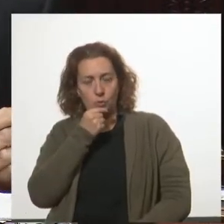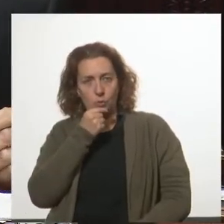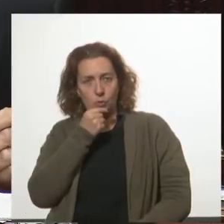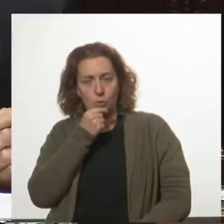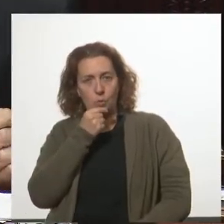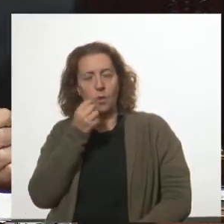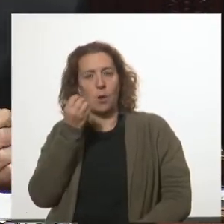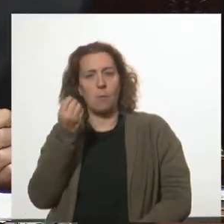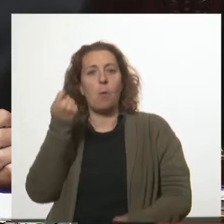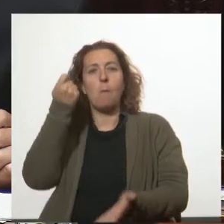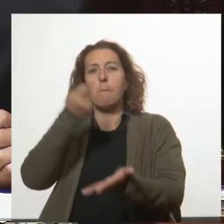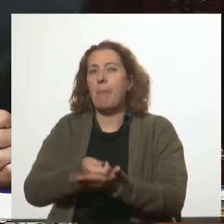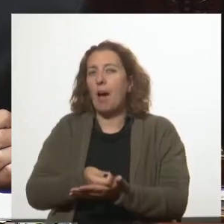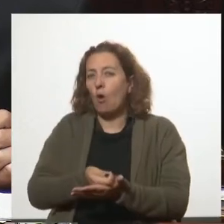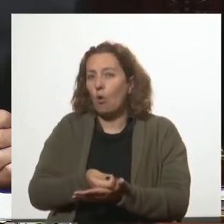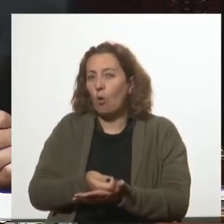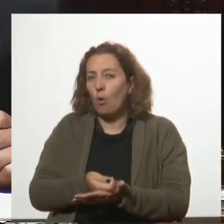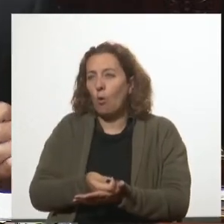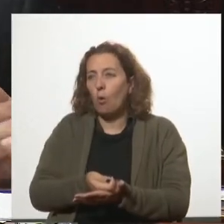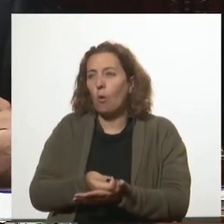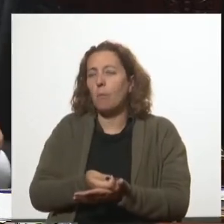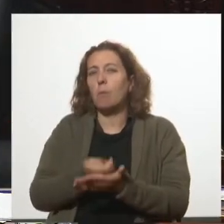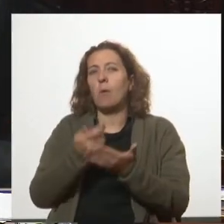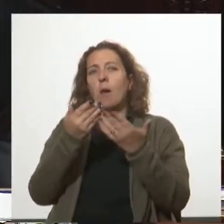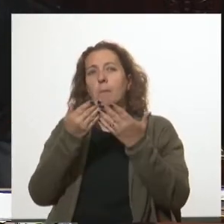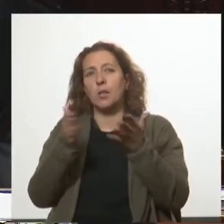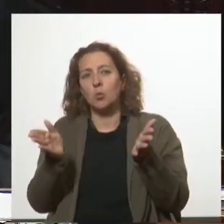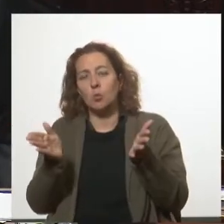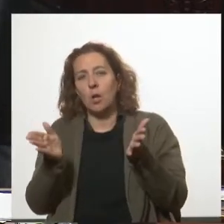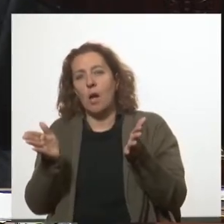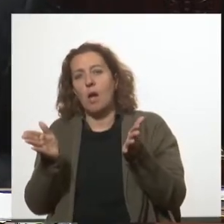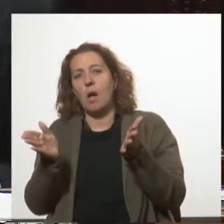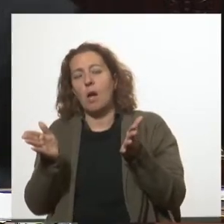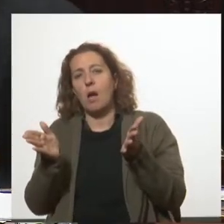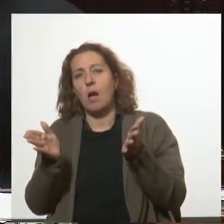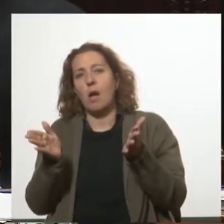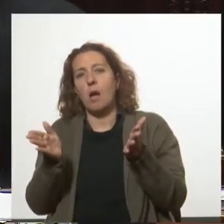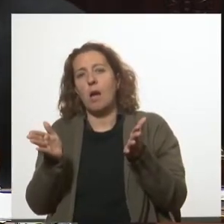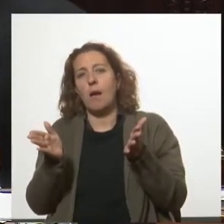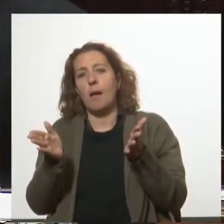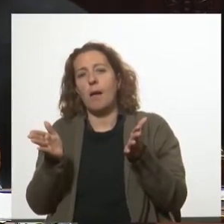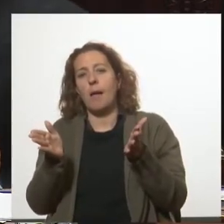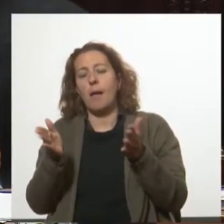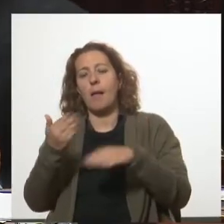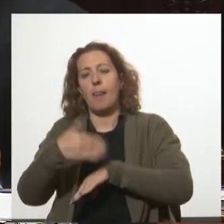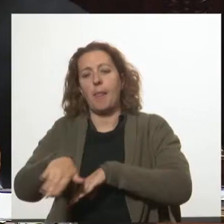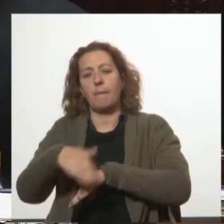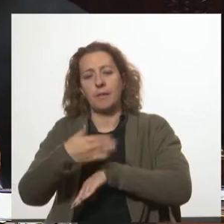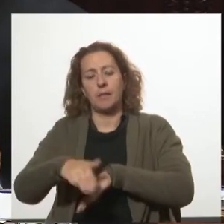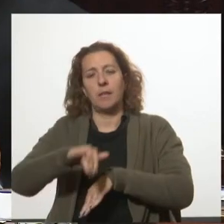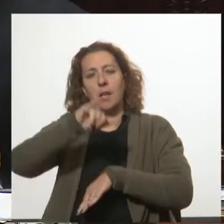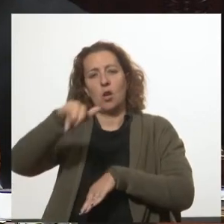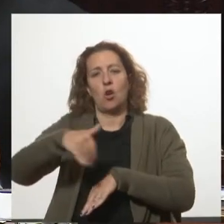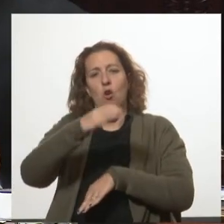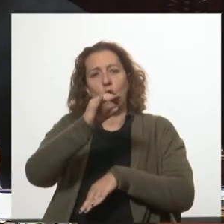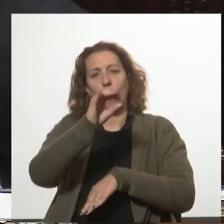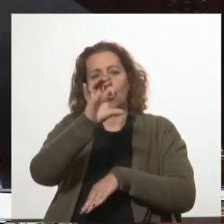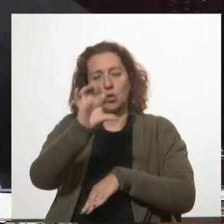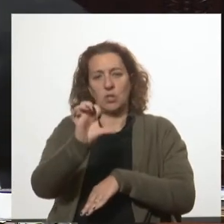como pago por la apertura de la avenida josé pedro varela